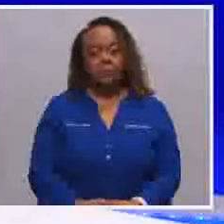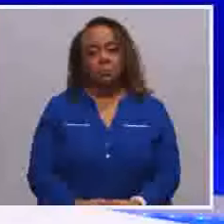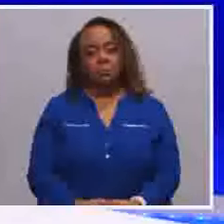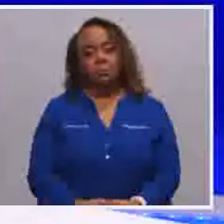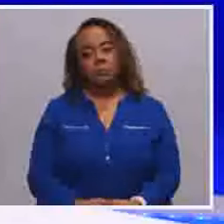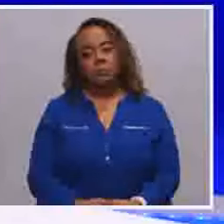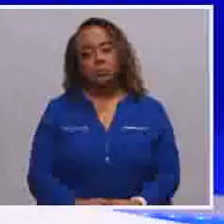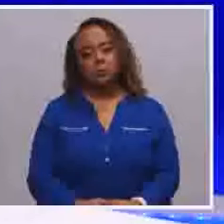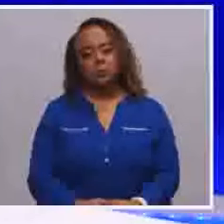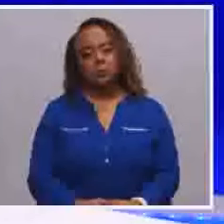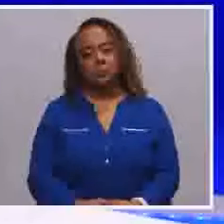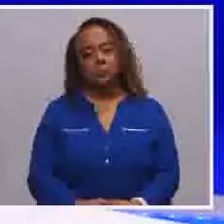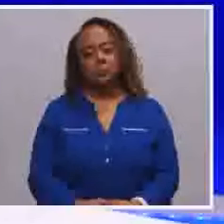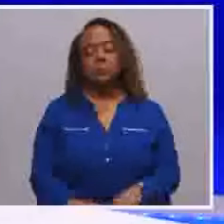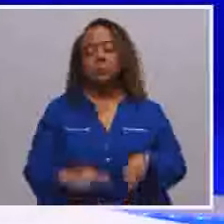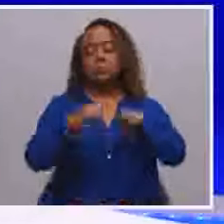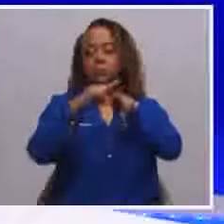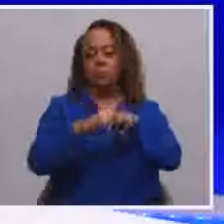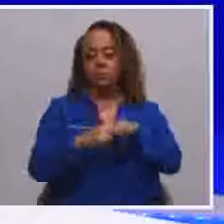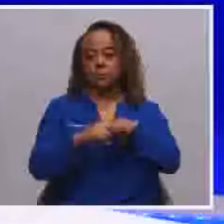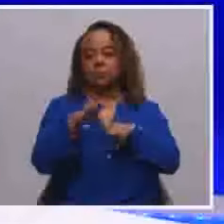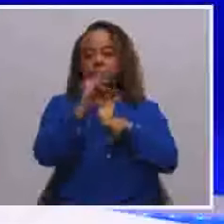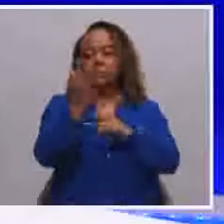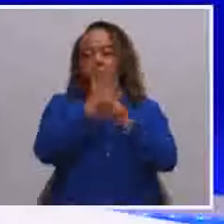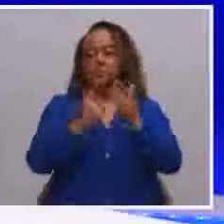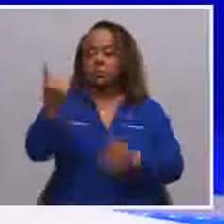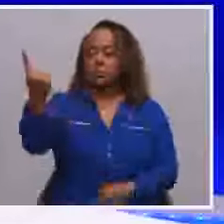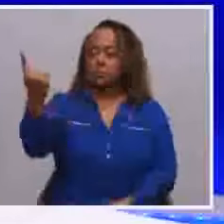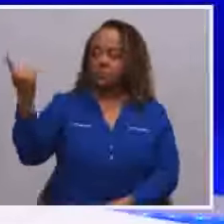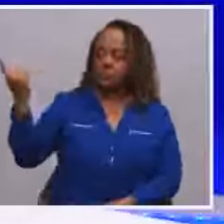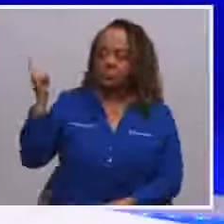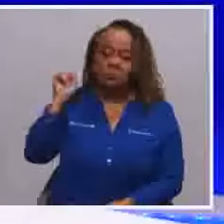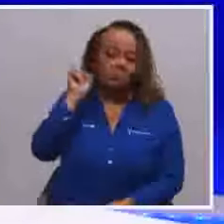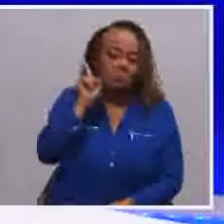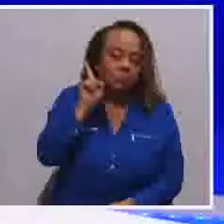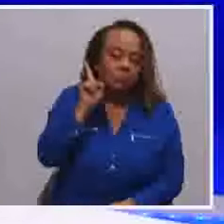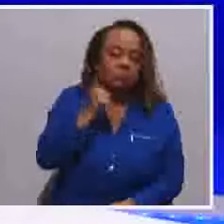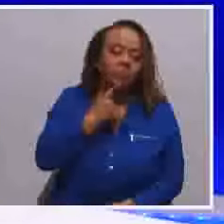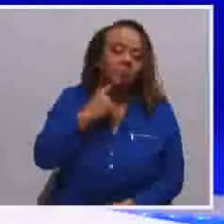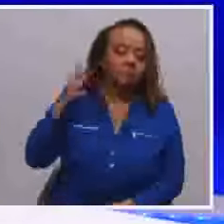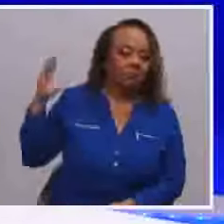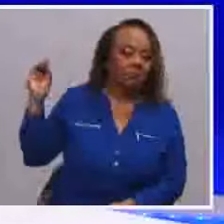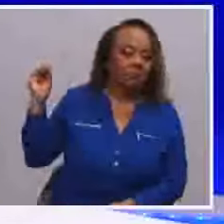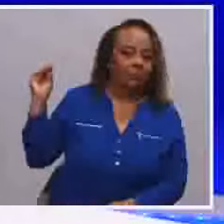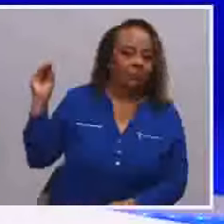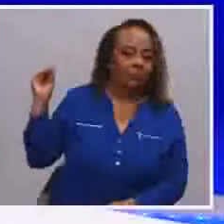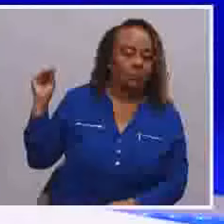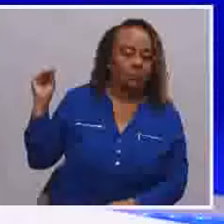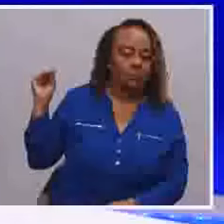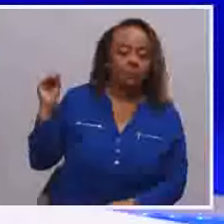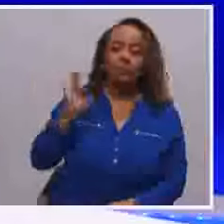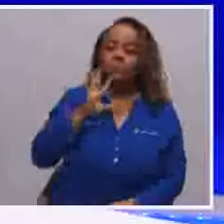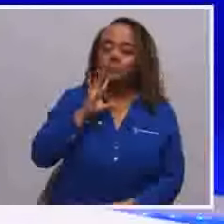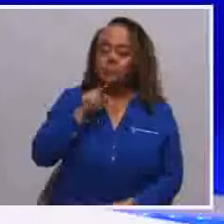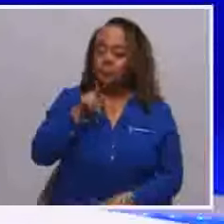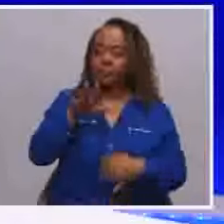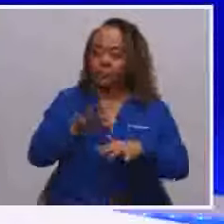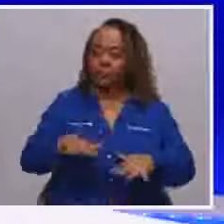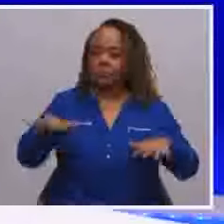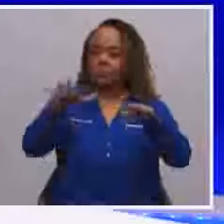eh Está sentado en el banquillo y alguien se acerca a la malla y le dice algo hablando desde este entorno